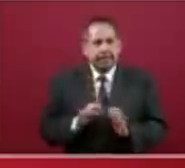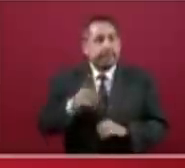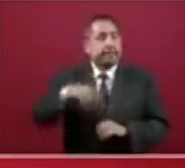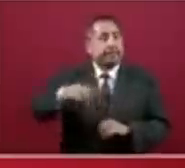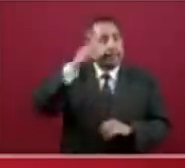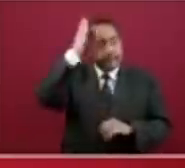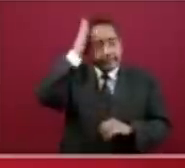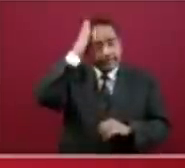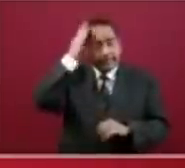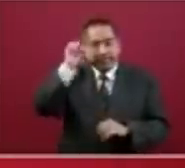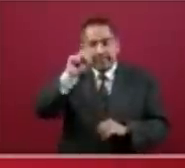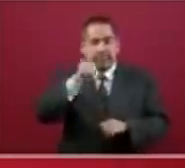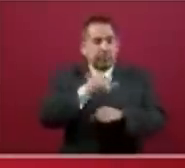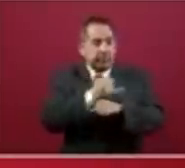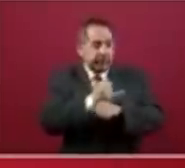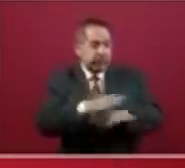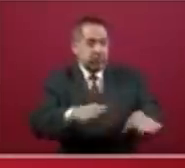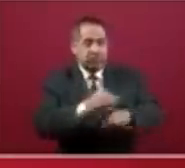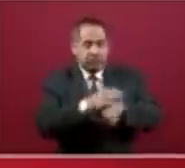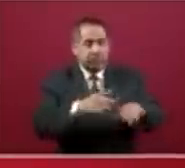dirigentes informen